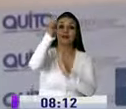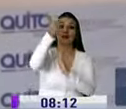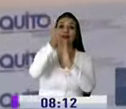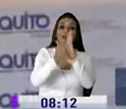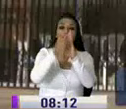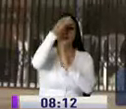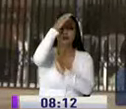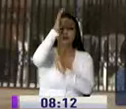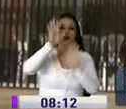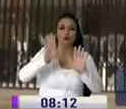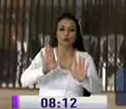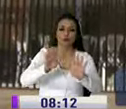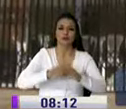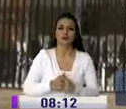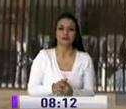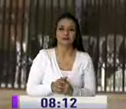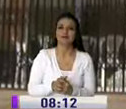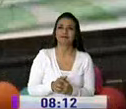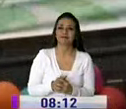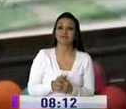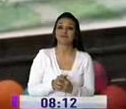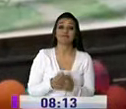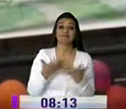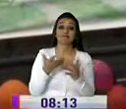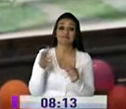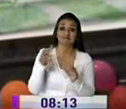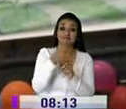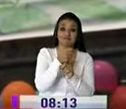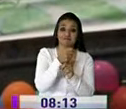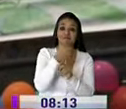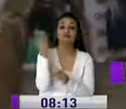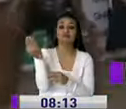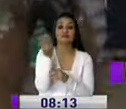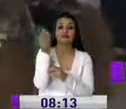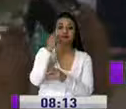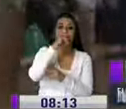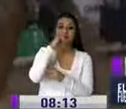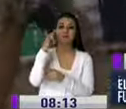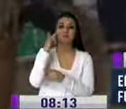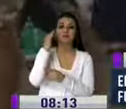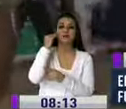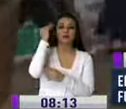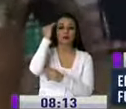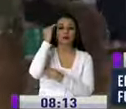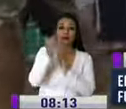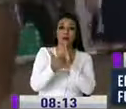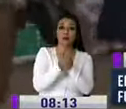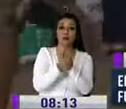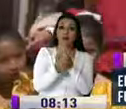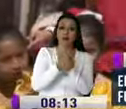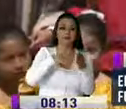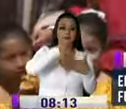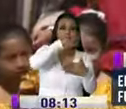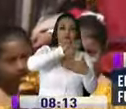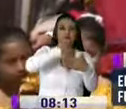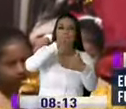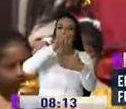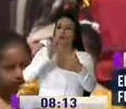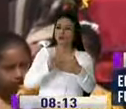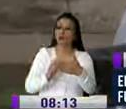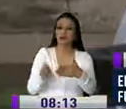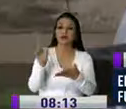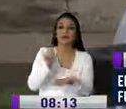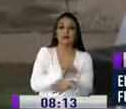cultura. Este espacio estará destinado como el escenario para que niños, jóvenes y adultos expresen sus habilidades en pintura, danza, música o